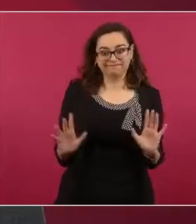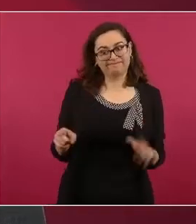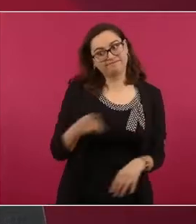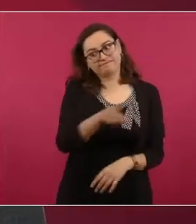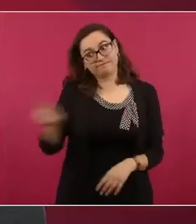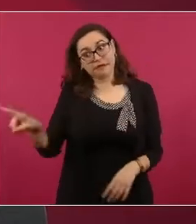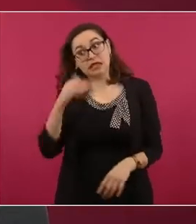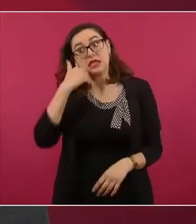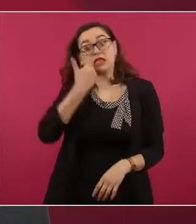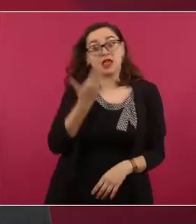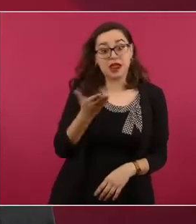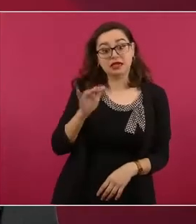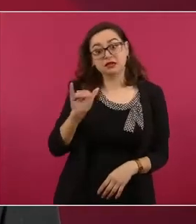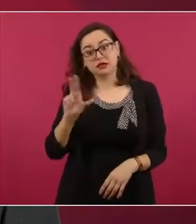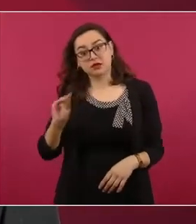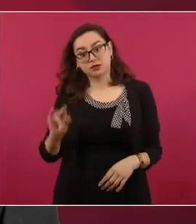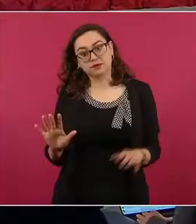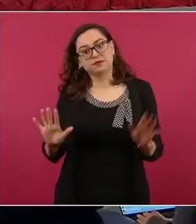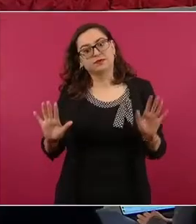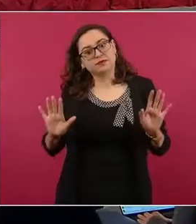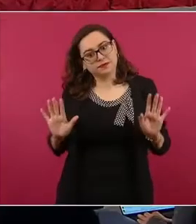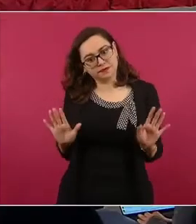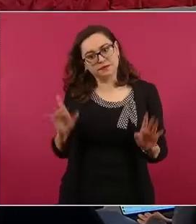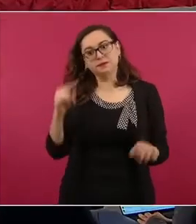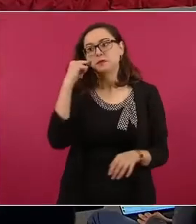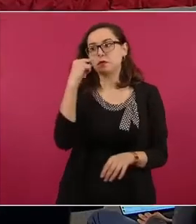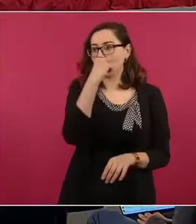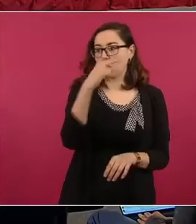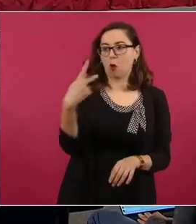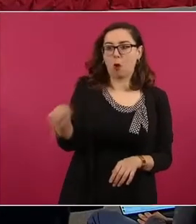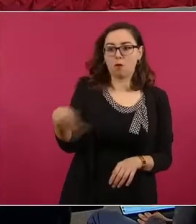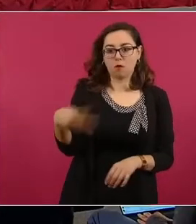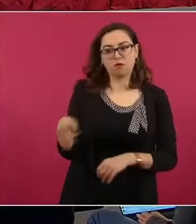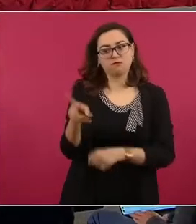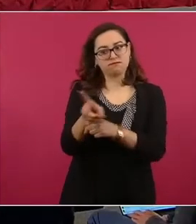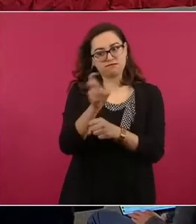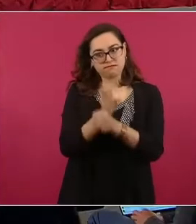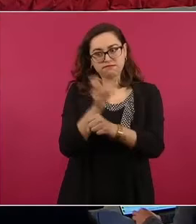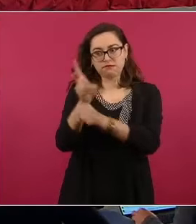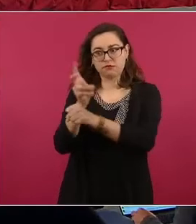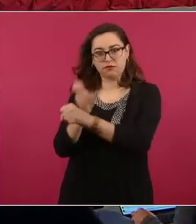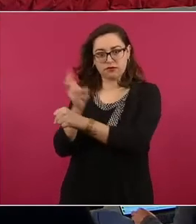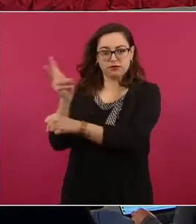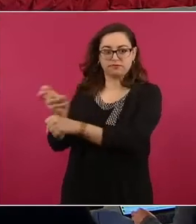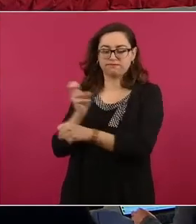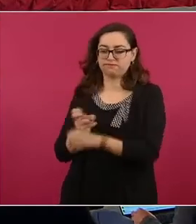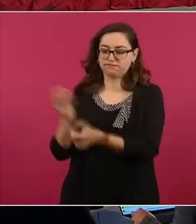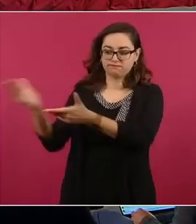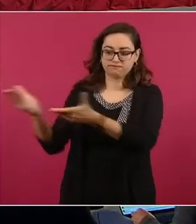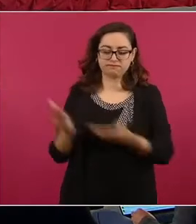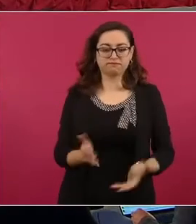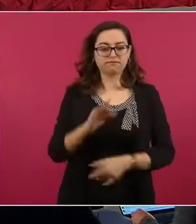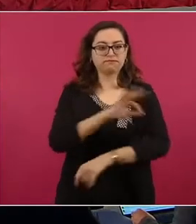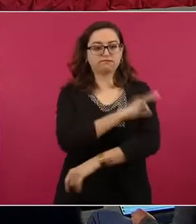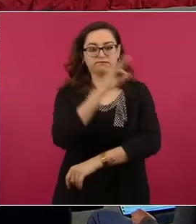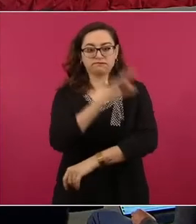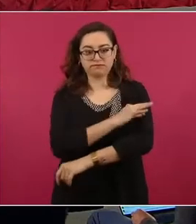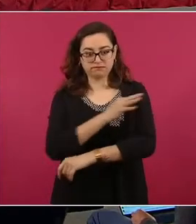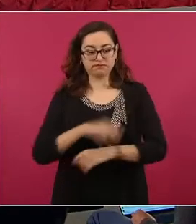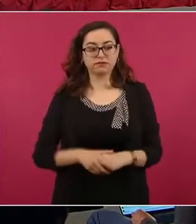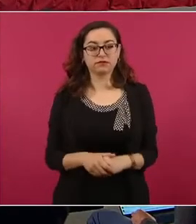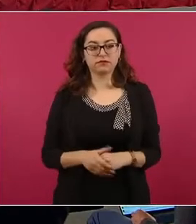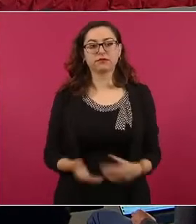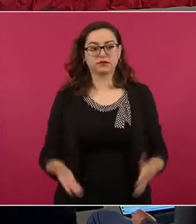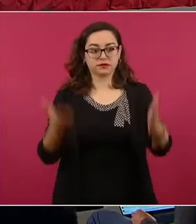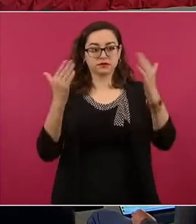la población a hacerlo. Y aquí hay un desglose de cómo está previsto hasta el momento la suficiencia de vacunas.